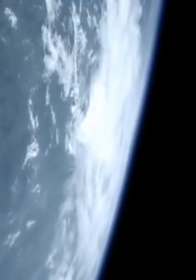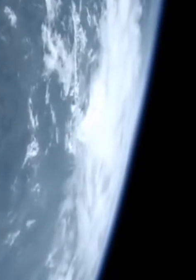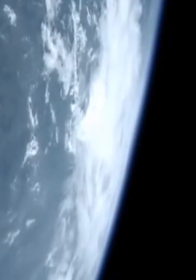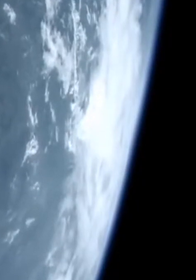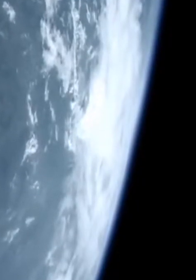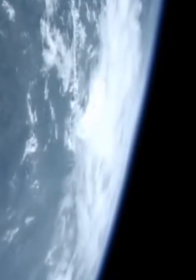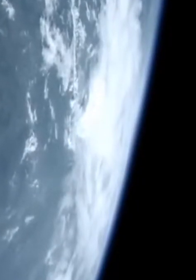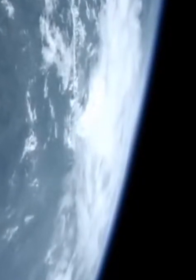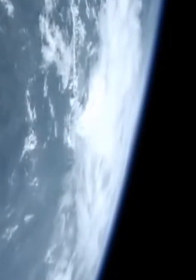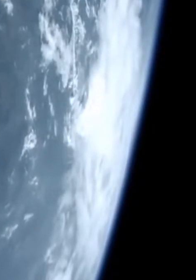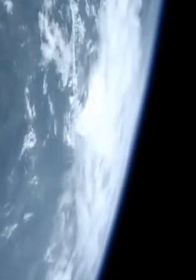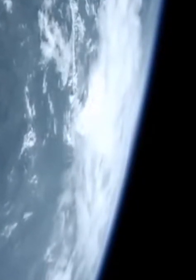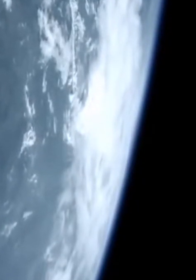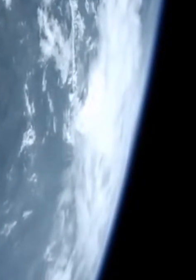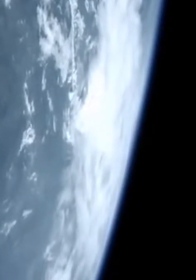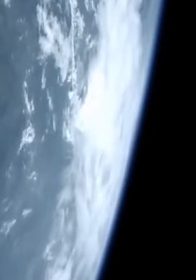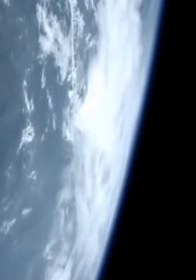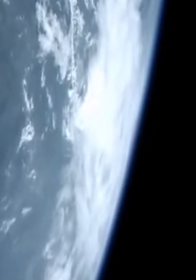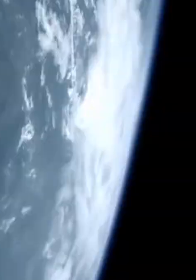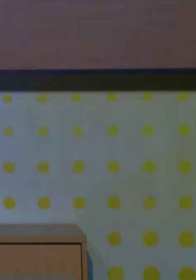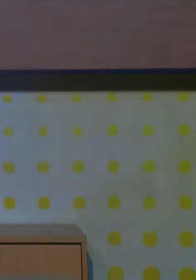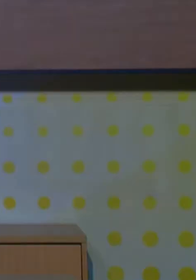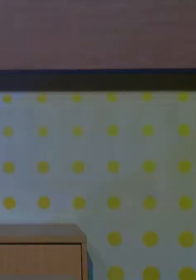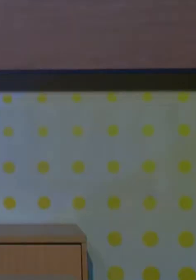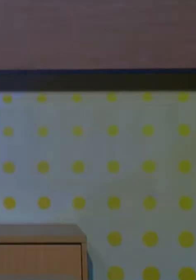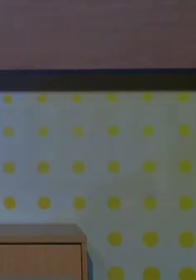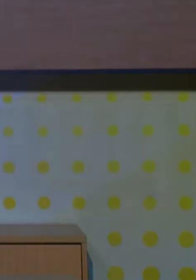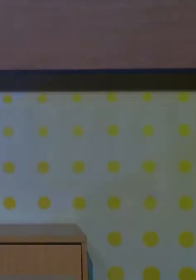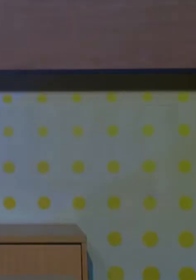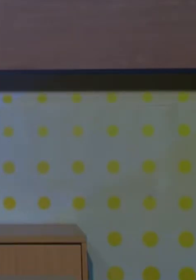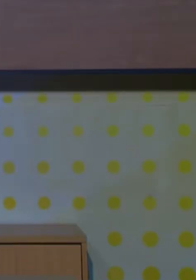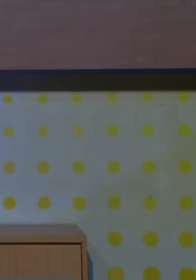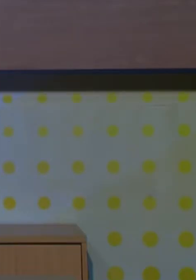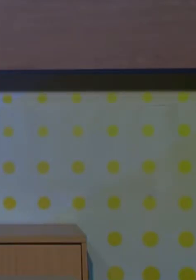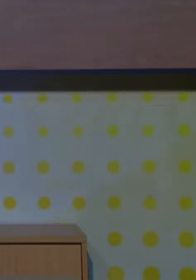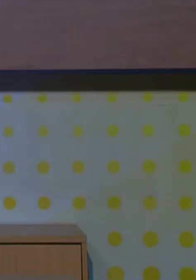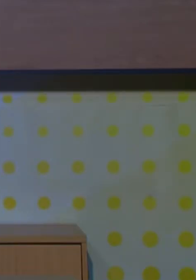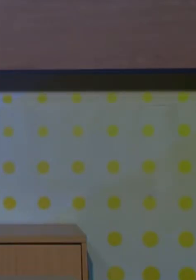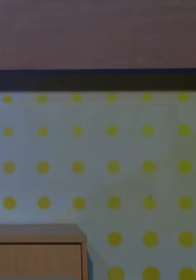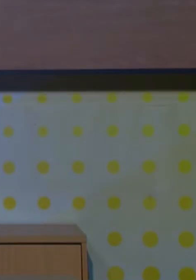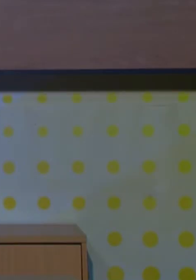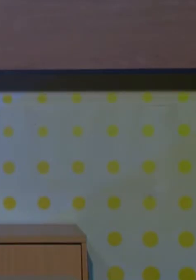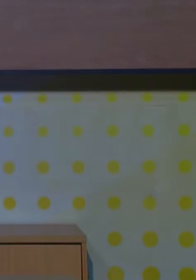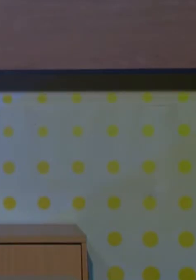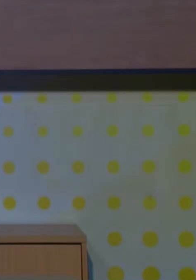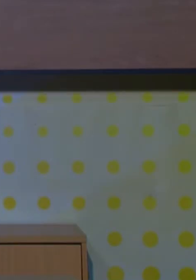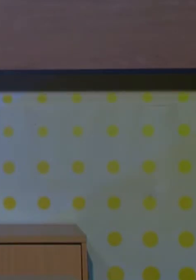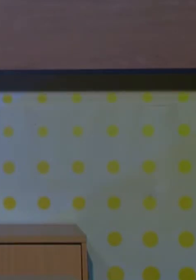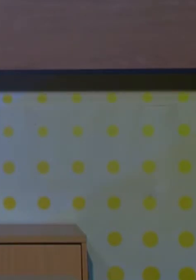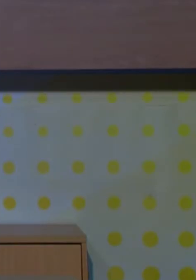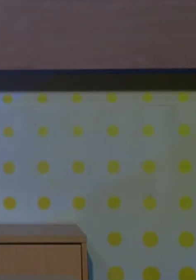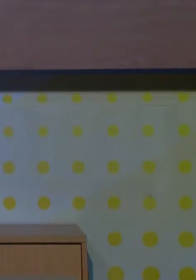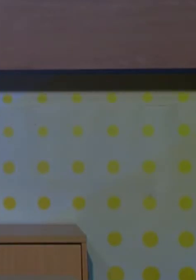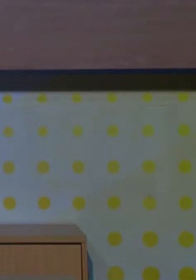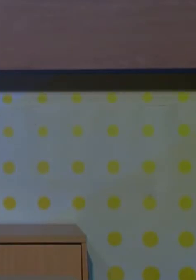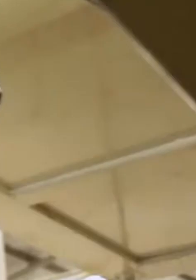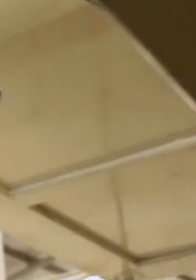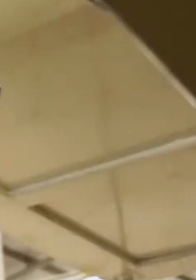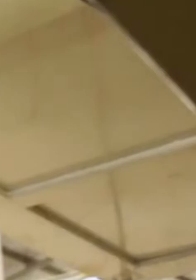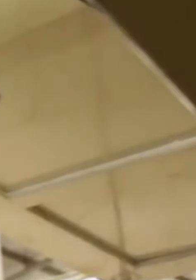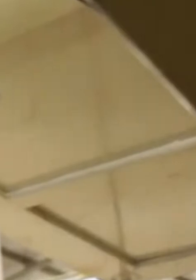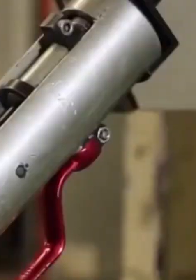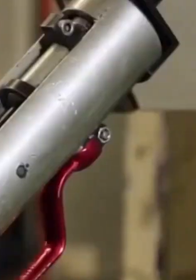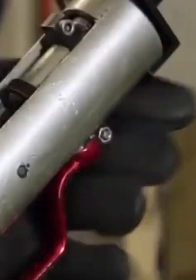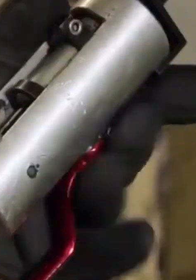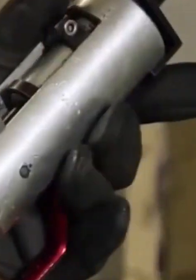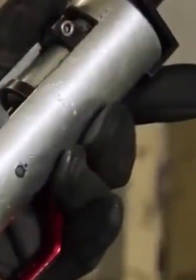de ozono y productores de calentamiento global. Esta iniciativa forma parte de los esfuerzos que hace el gobierno de cumplir